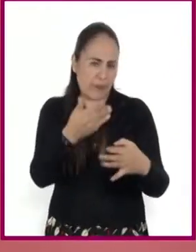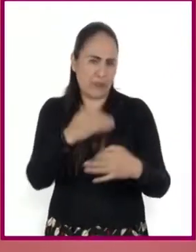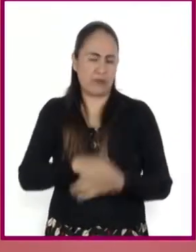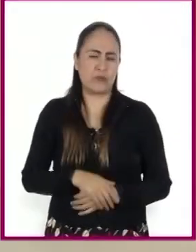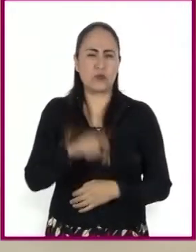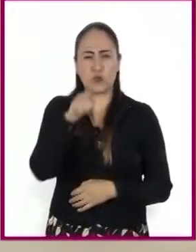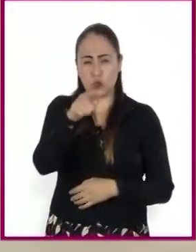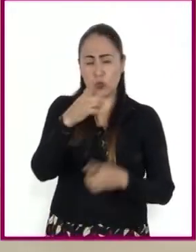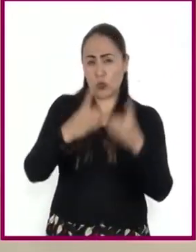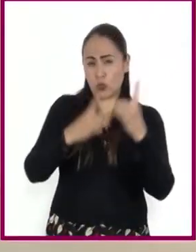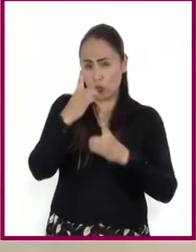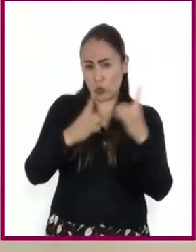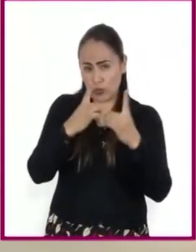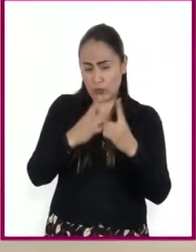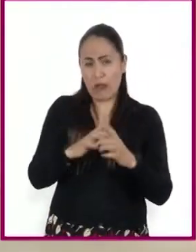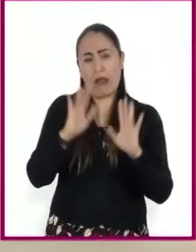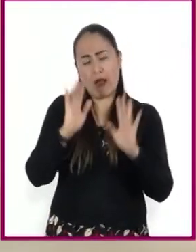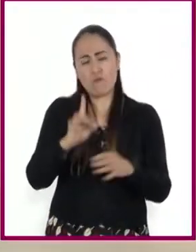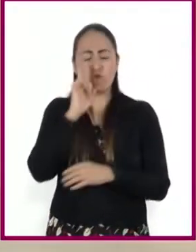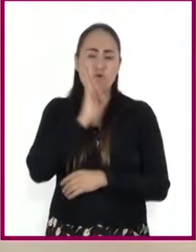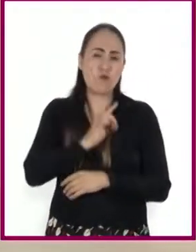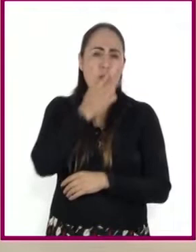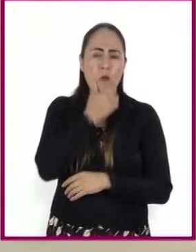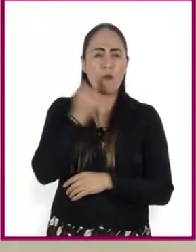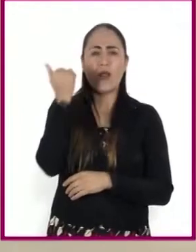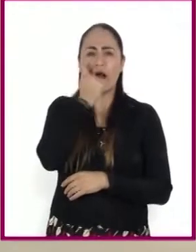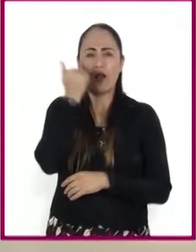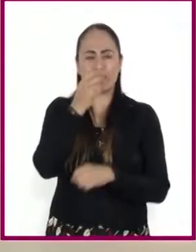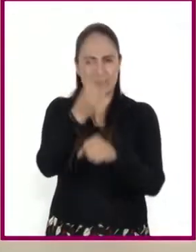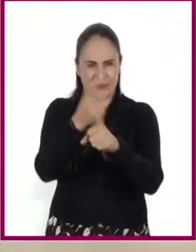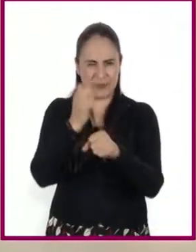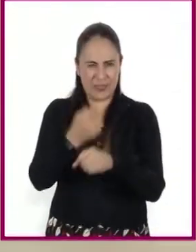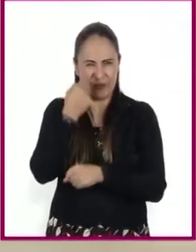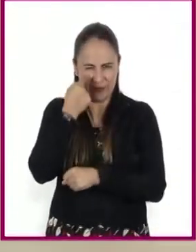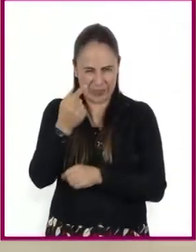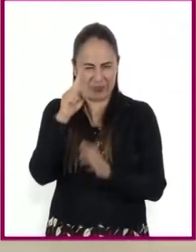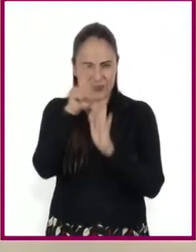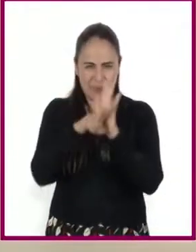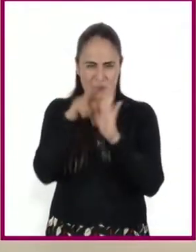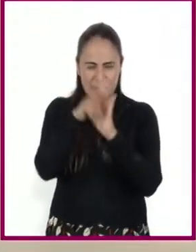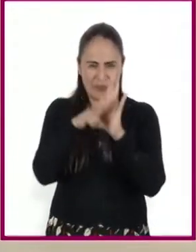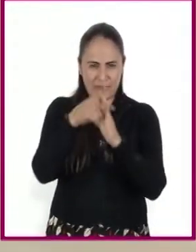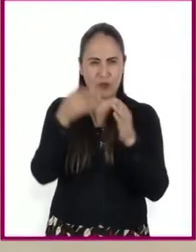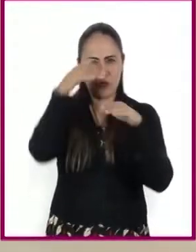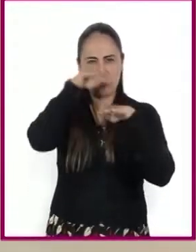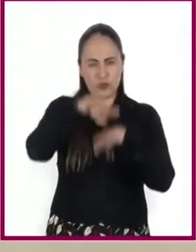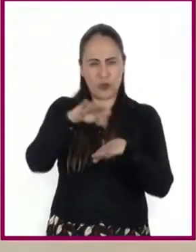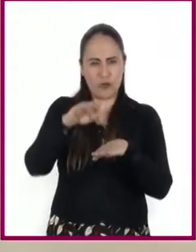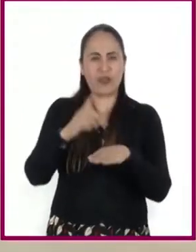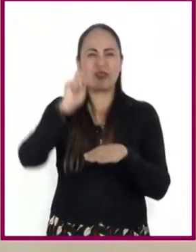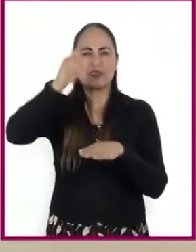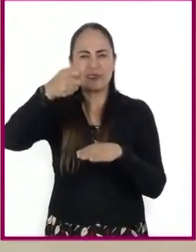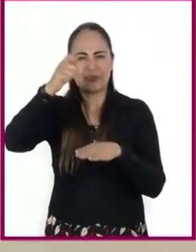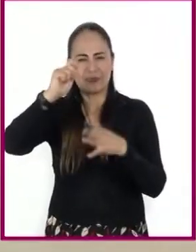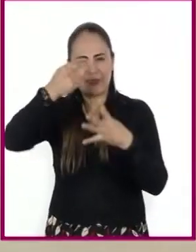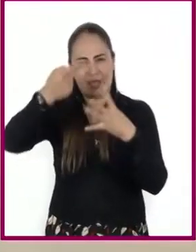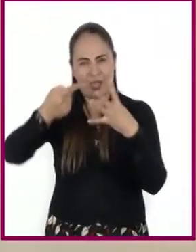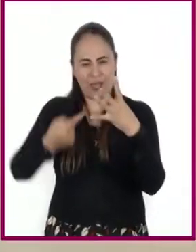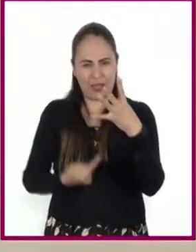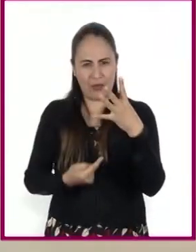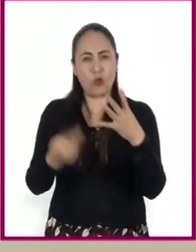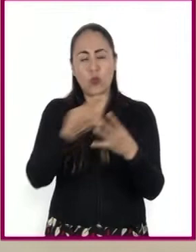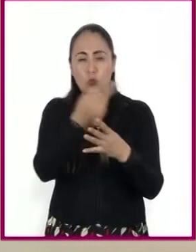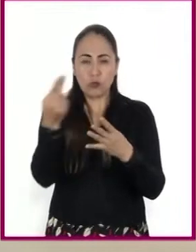responder a tus dudas invitamos a las alumnas y alumnos a observar el siguiente video sobre definiciones? No olviden tomar nota